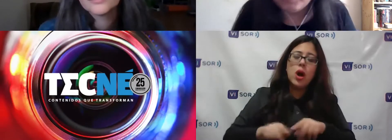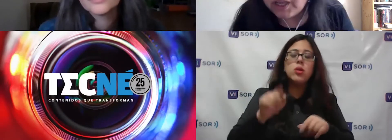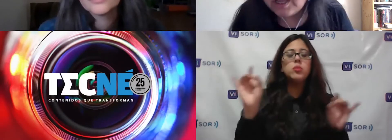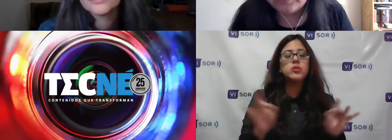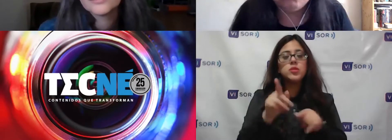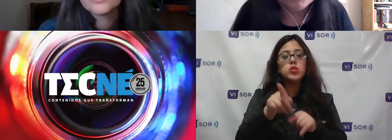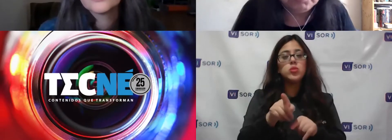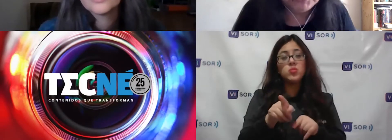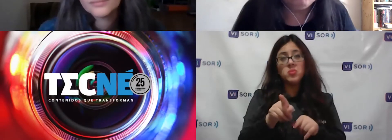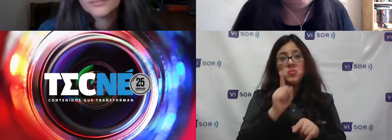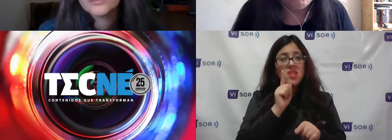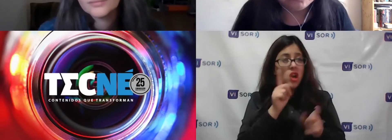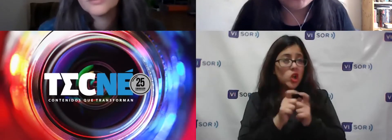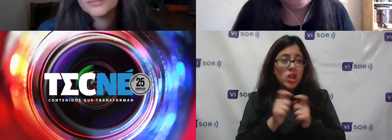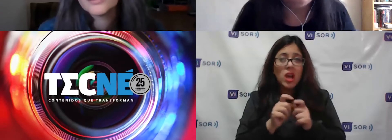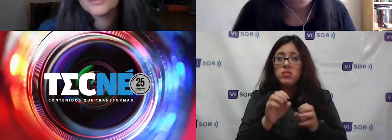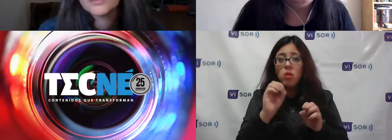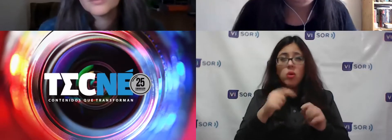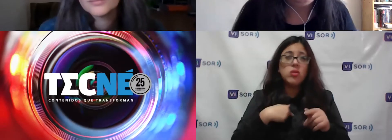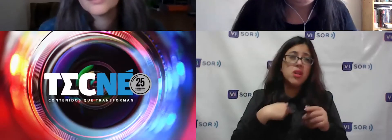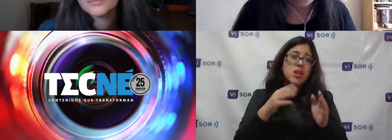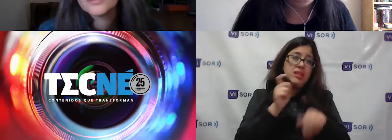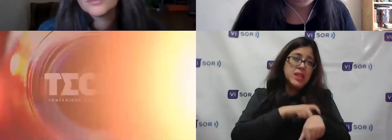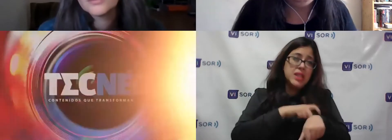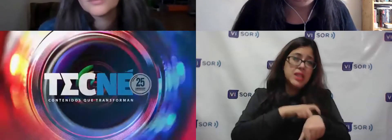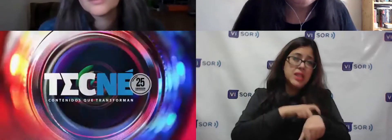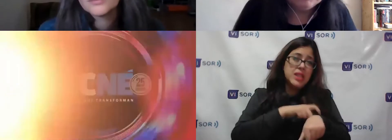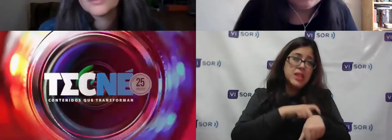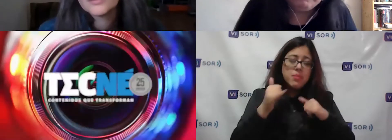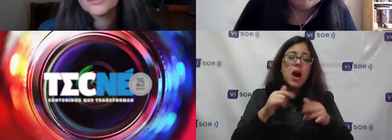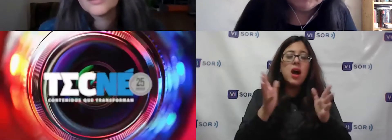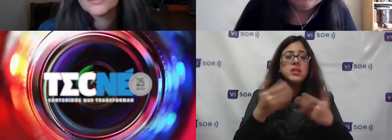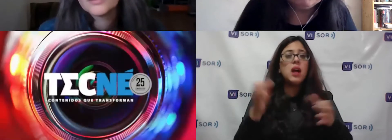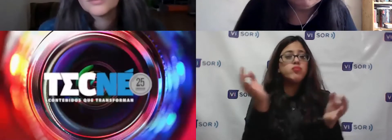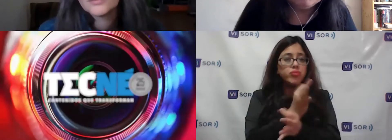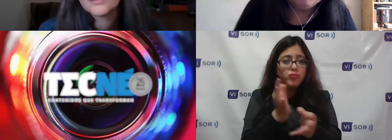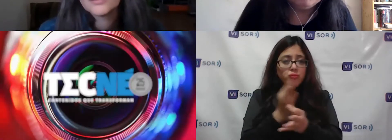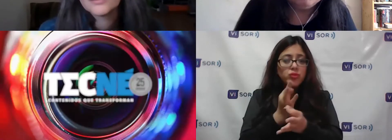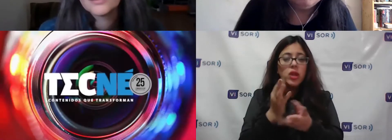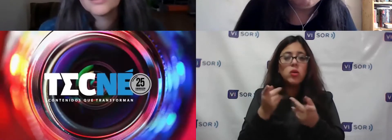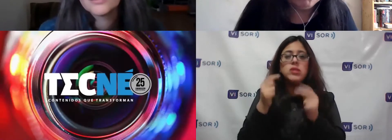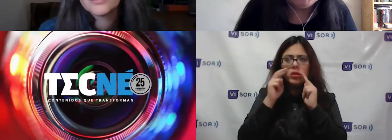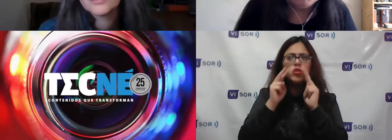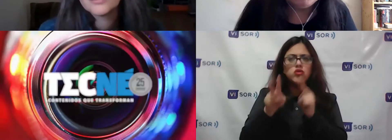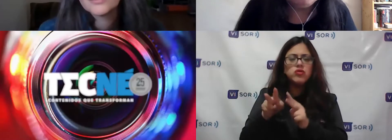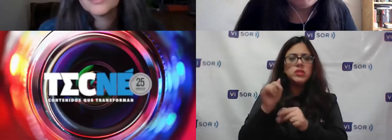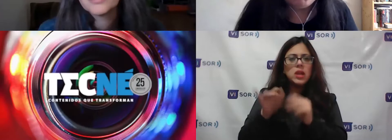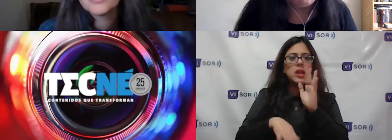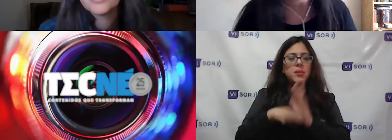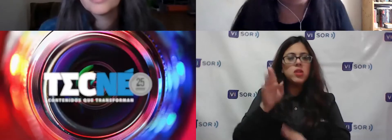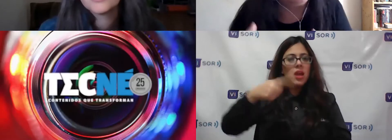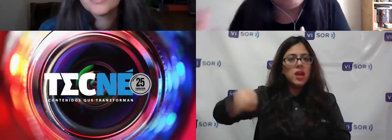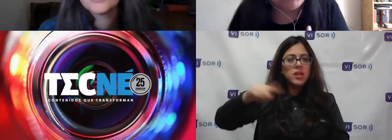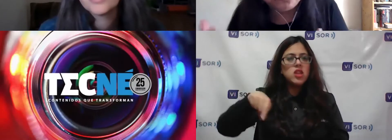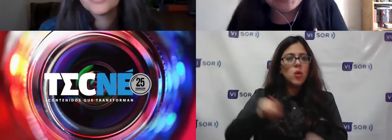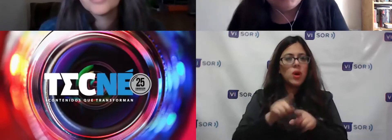tipo algún tiempito darme un consejo y en general fíjate que la mayoría de edad ahora